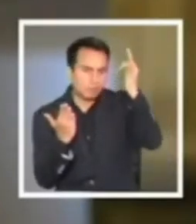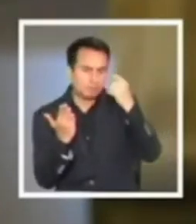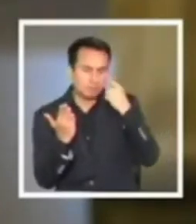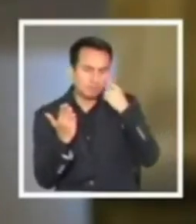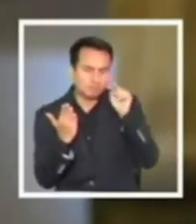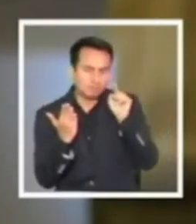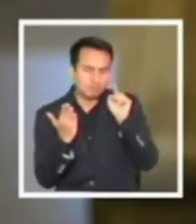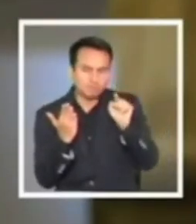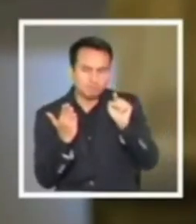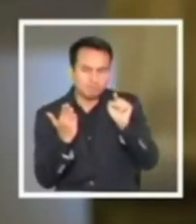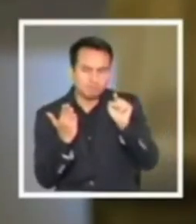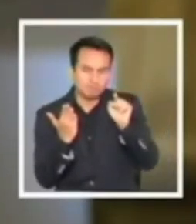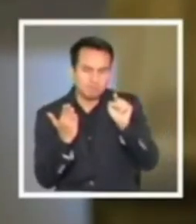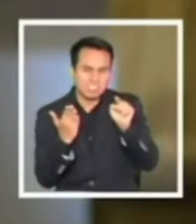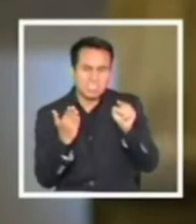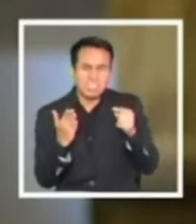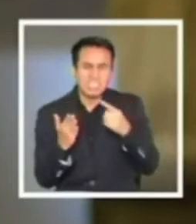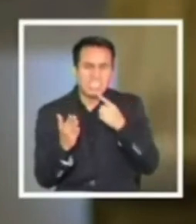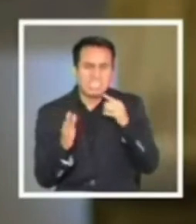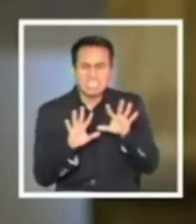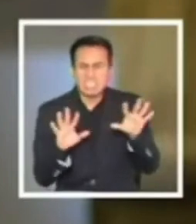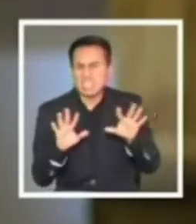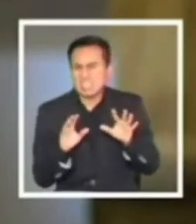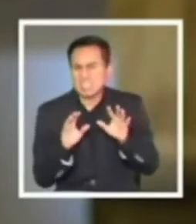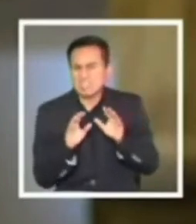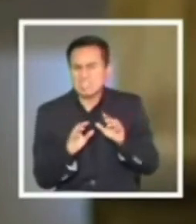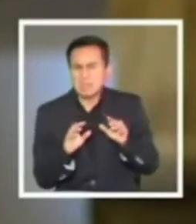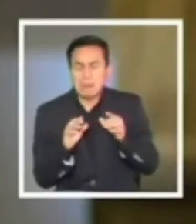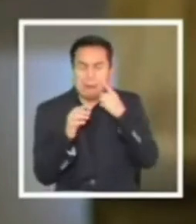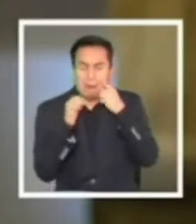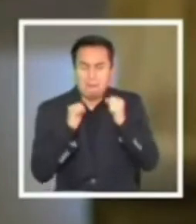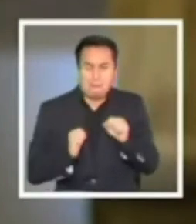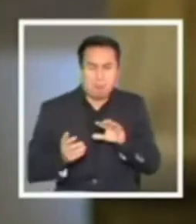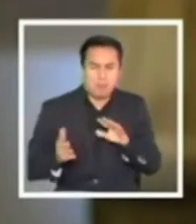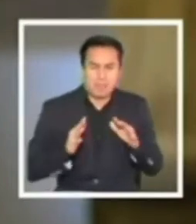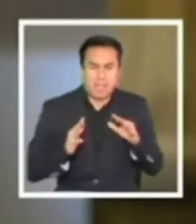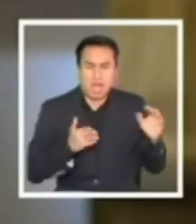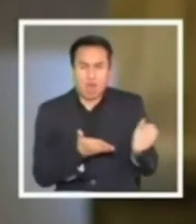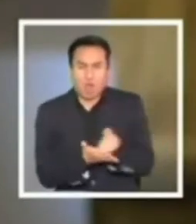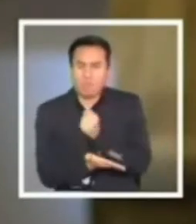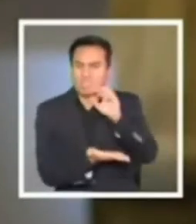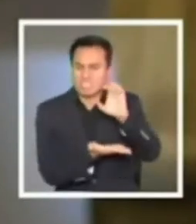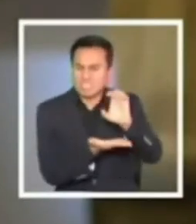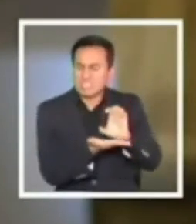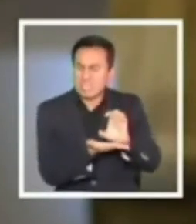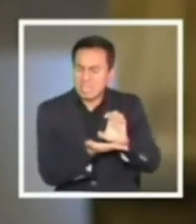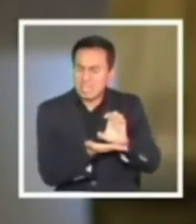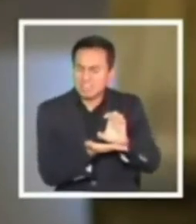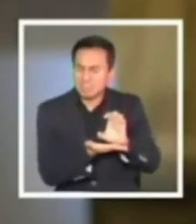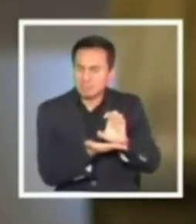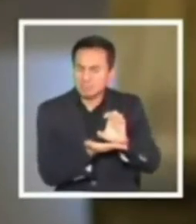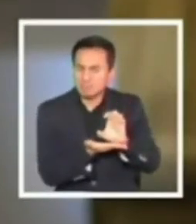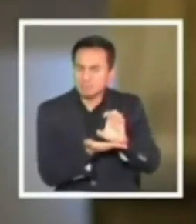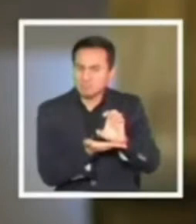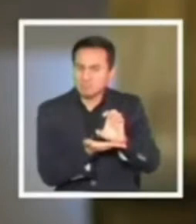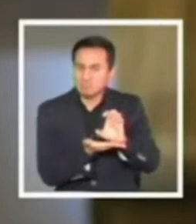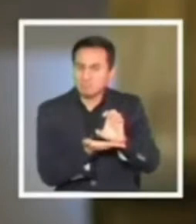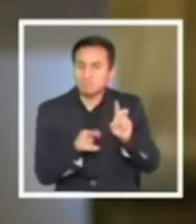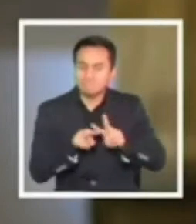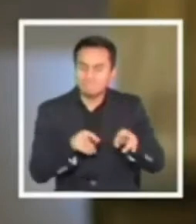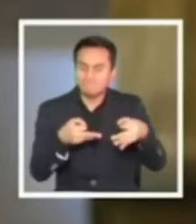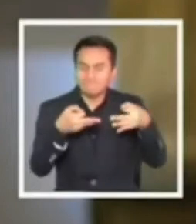vislumbramos la terrible posibilidad de un golpe de Estado que se